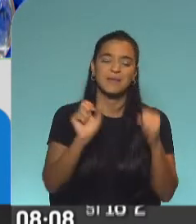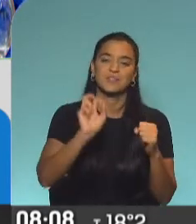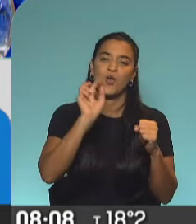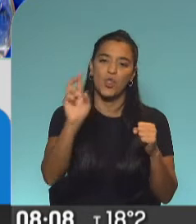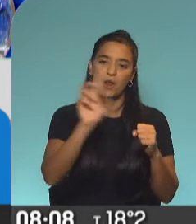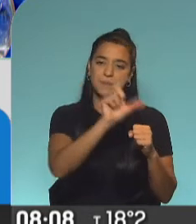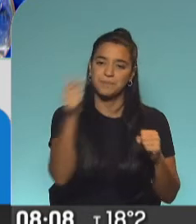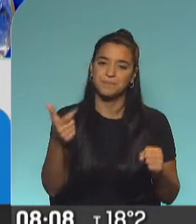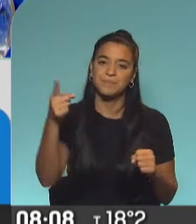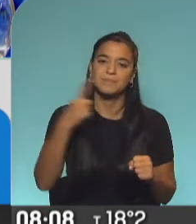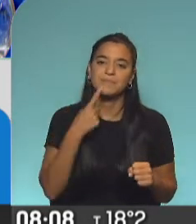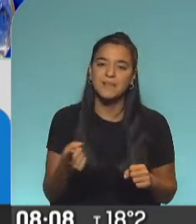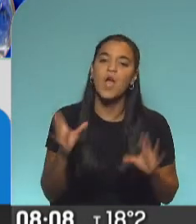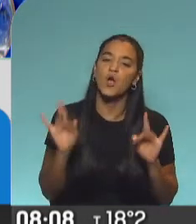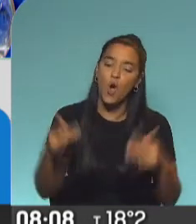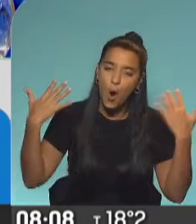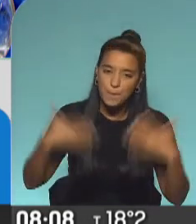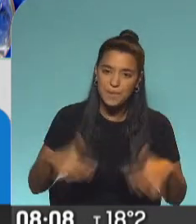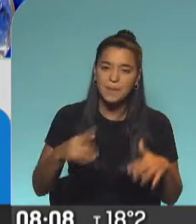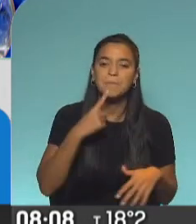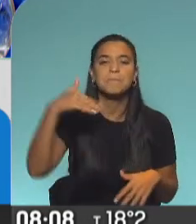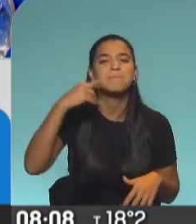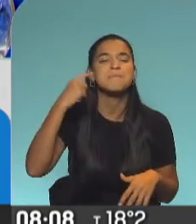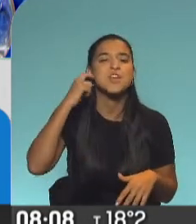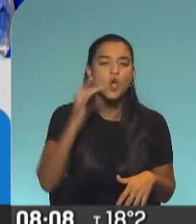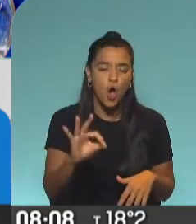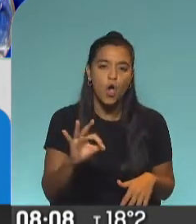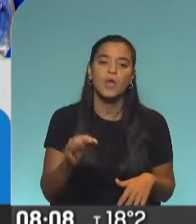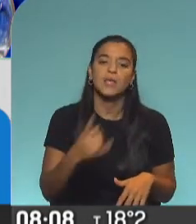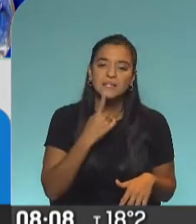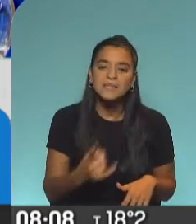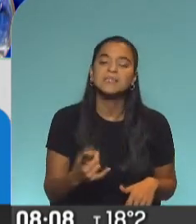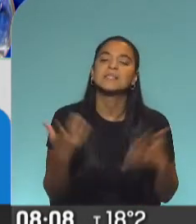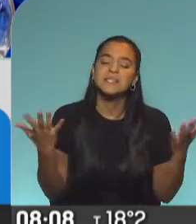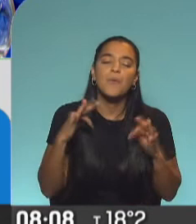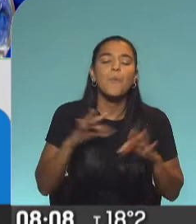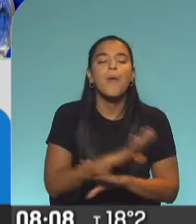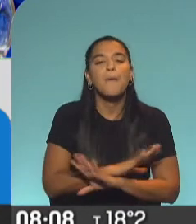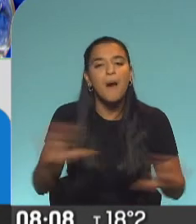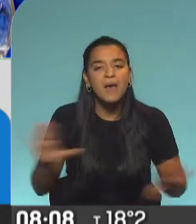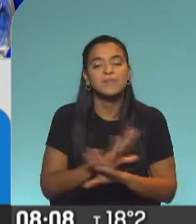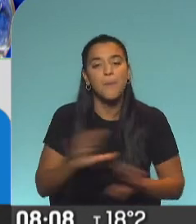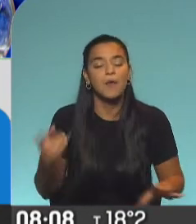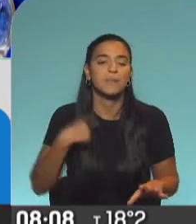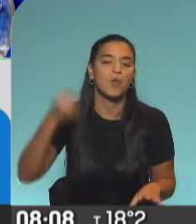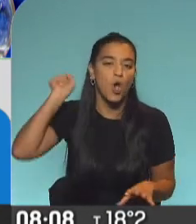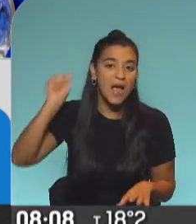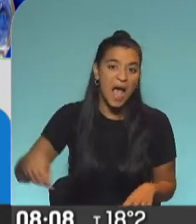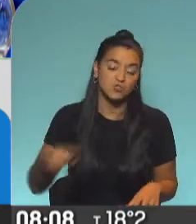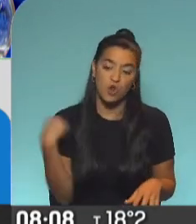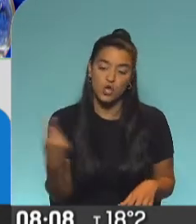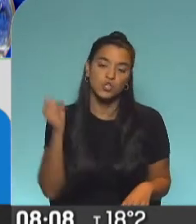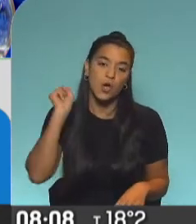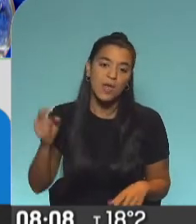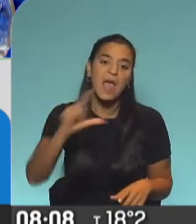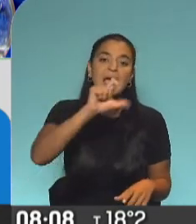dijo, Mingo era complicado, le decíamos que había que terminar en algún momento, pero él no nos escuchaba. Después